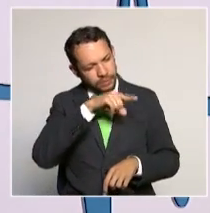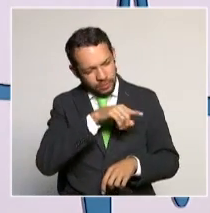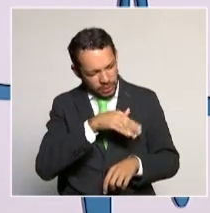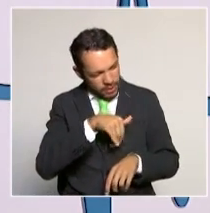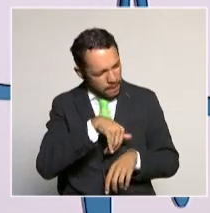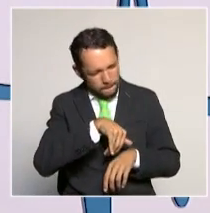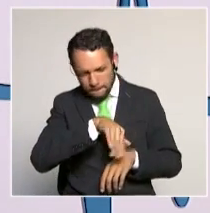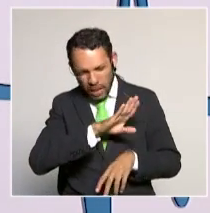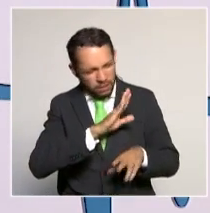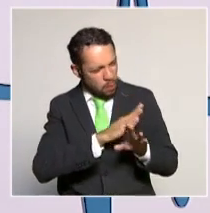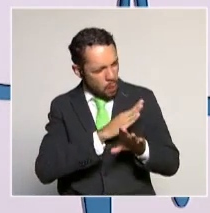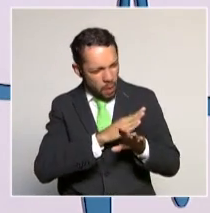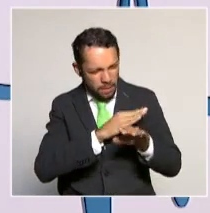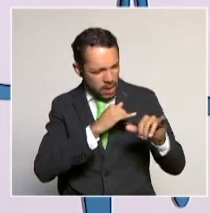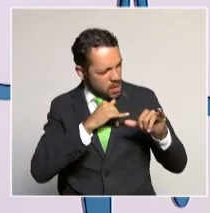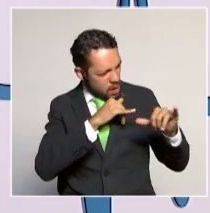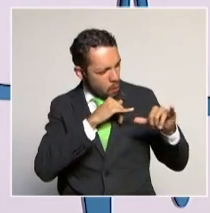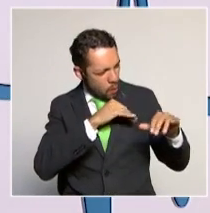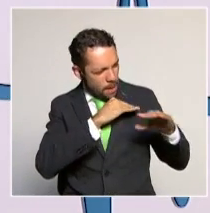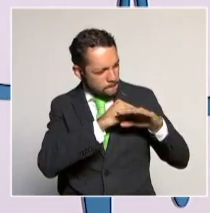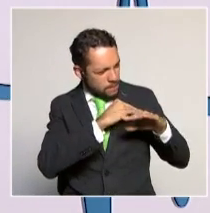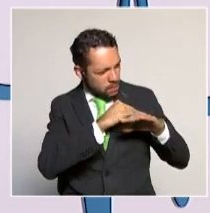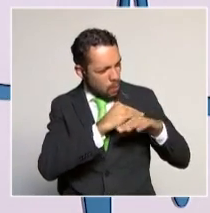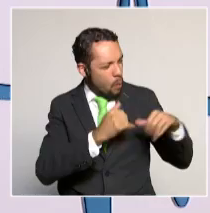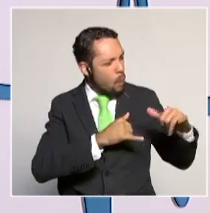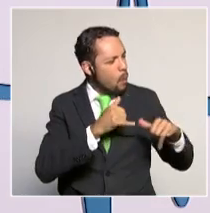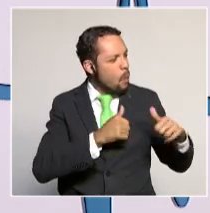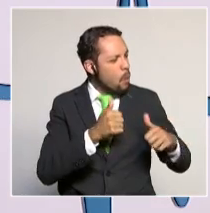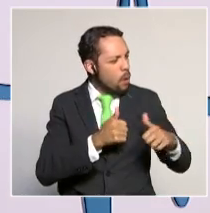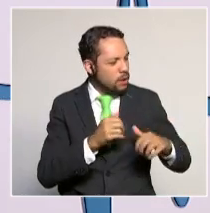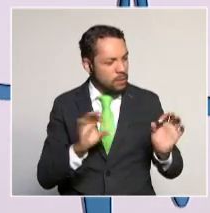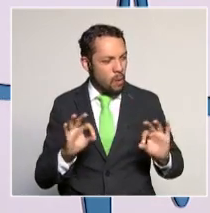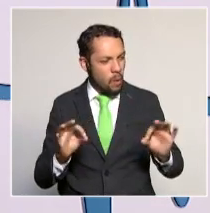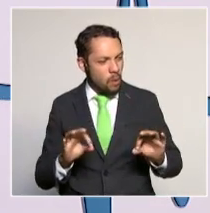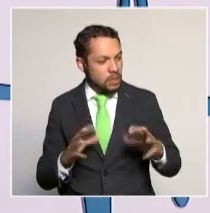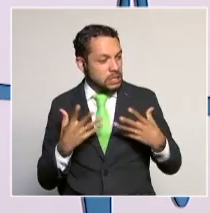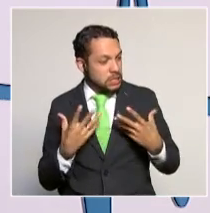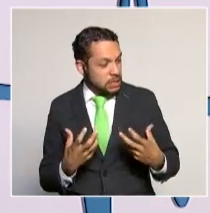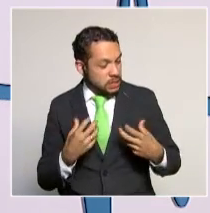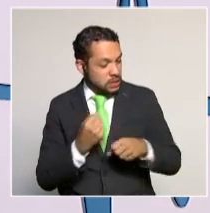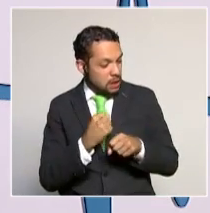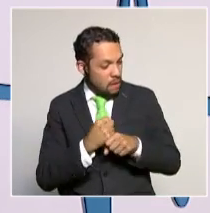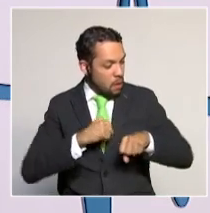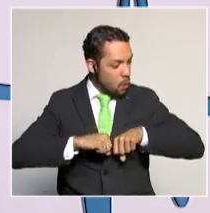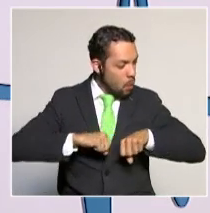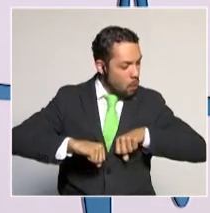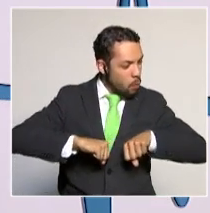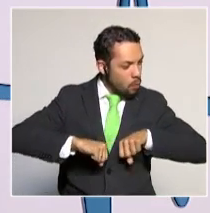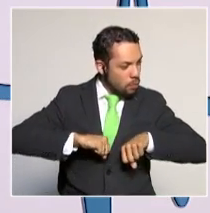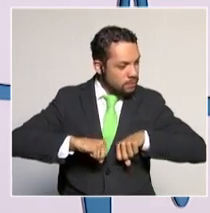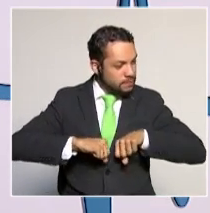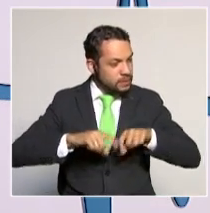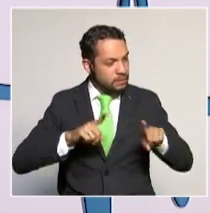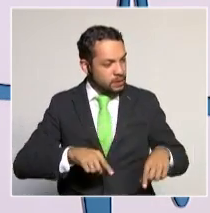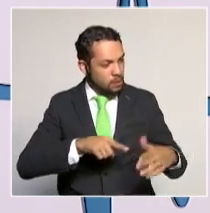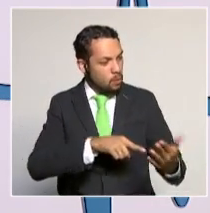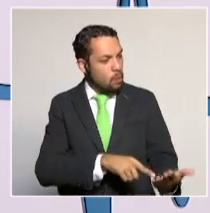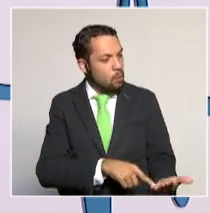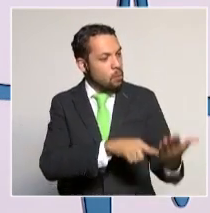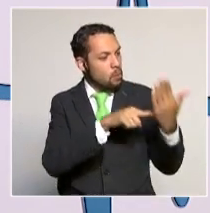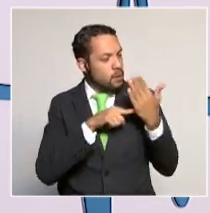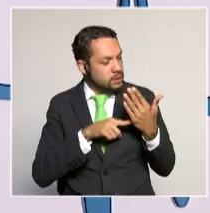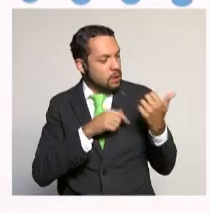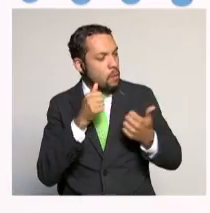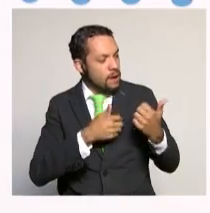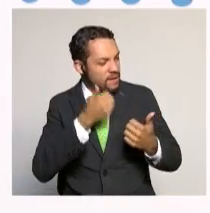que usted nos decía, yo quiero hacer algo y no lo puedo hacer, ¿qué otras complicaciones o manifestaciones clínicas puede tener el paciente?